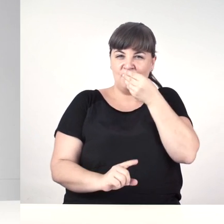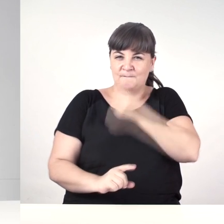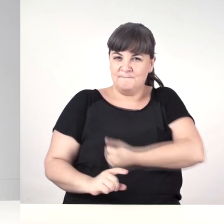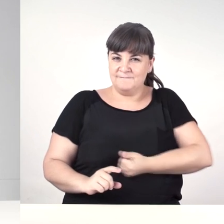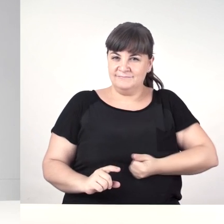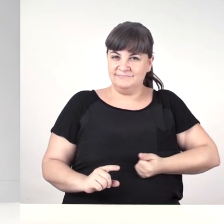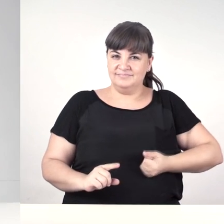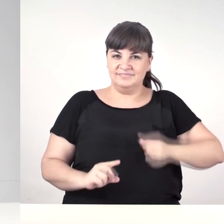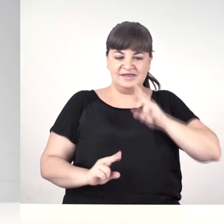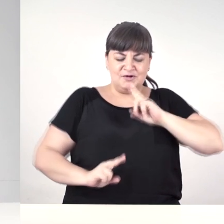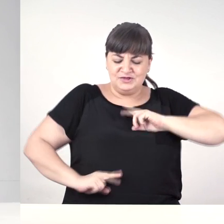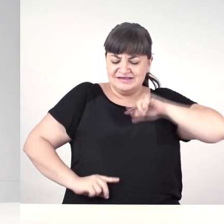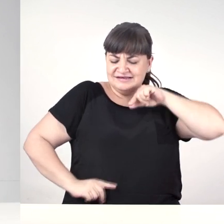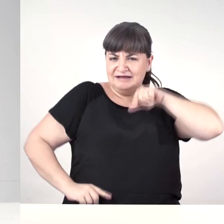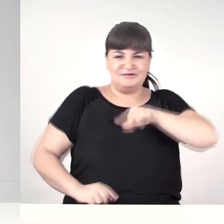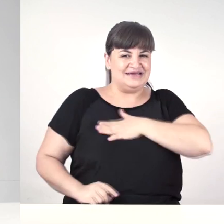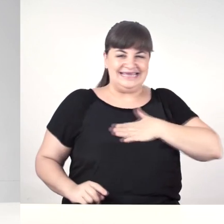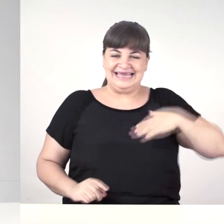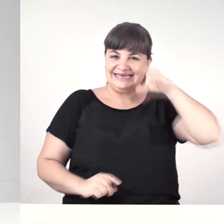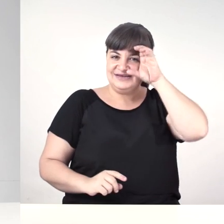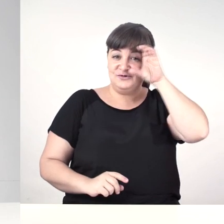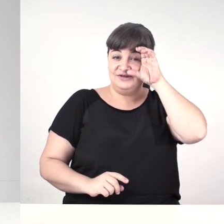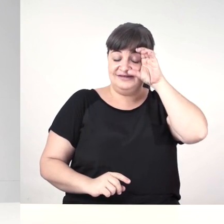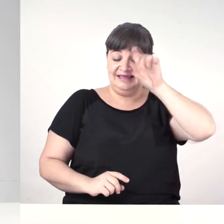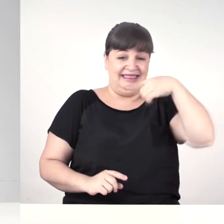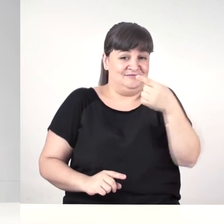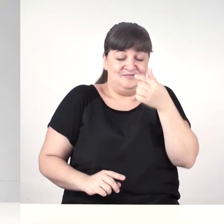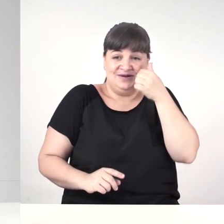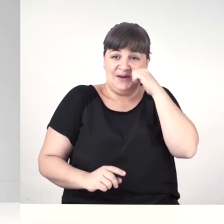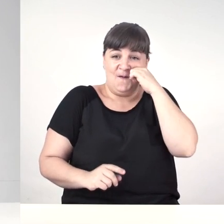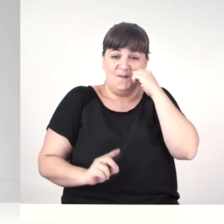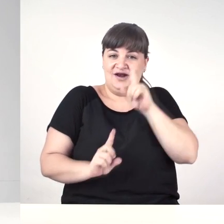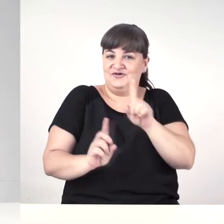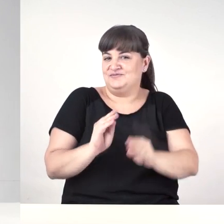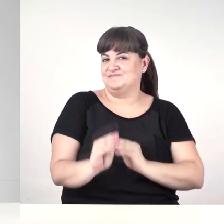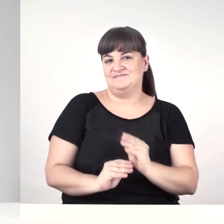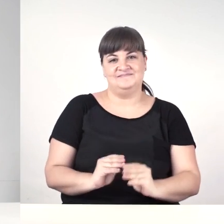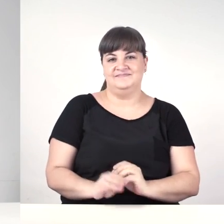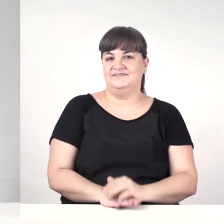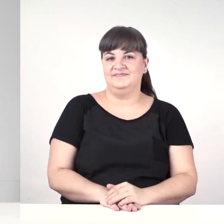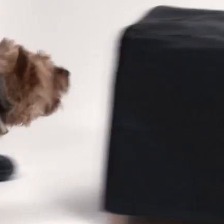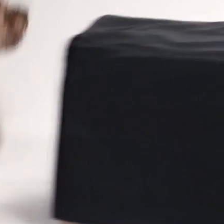tienen apetito. Te contesta a lo que tú quieres muchas veces oír, y los humanos no.